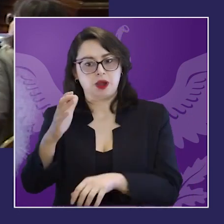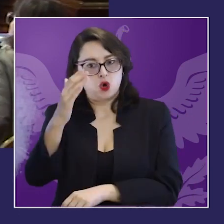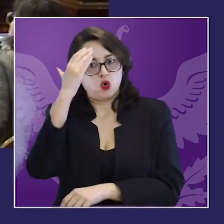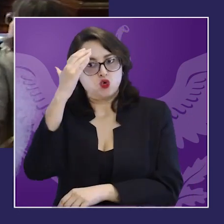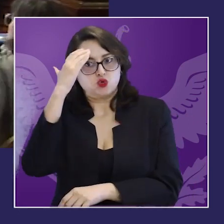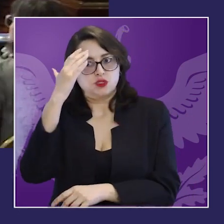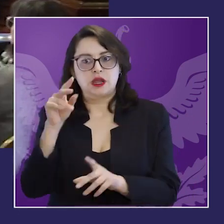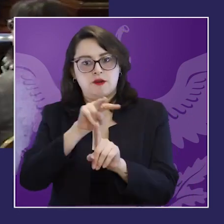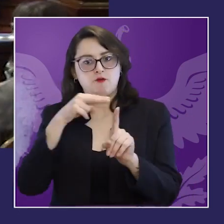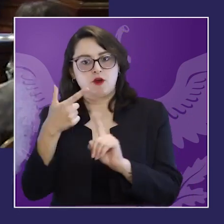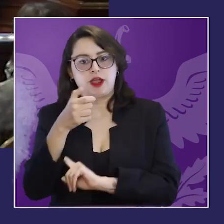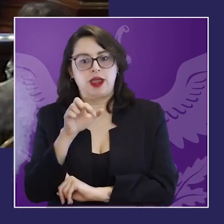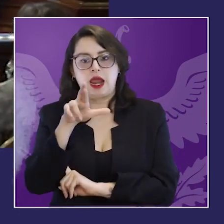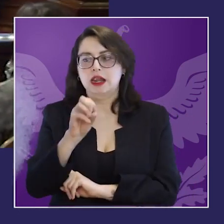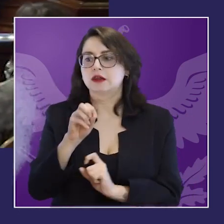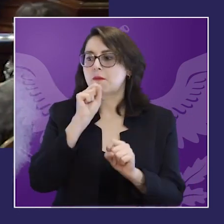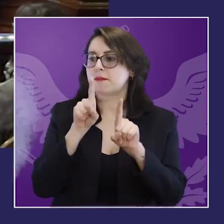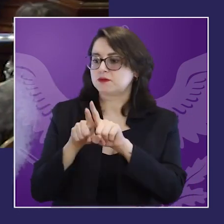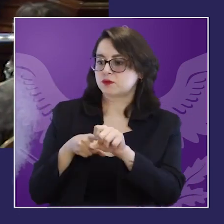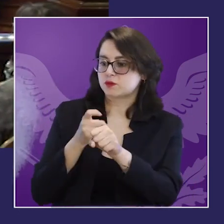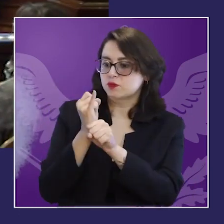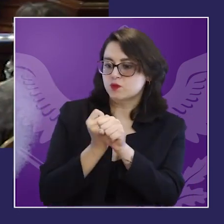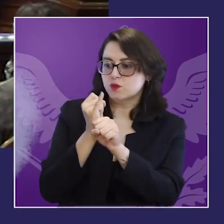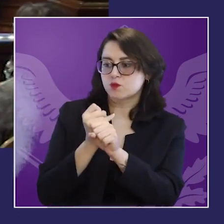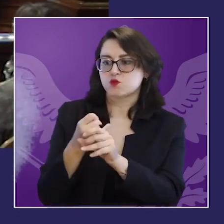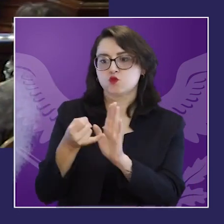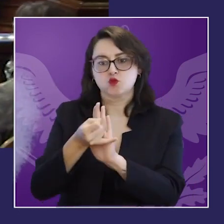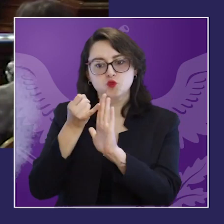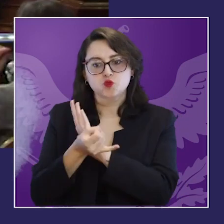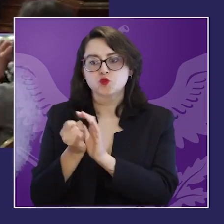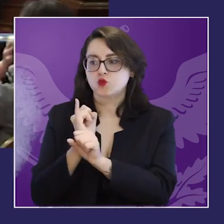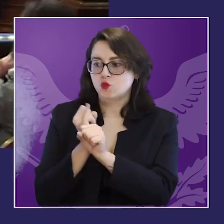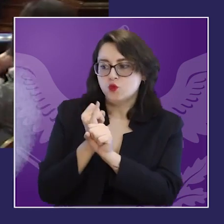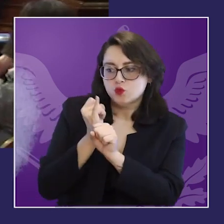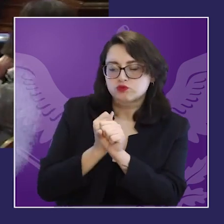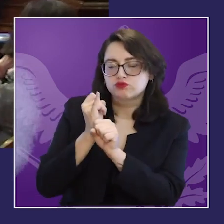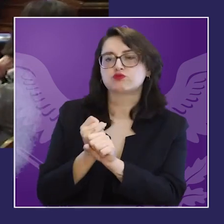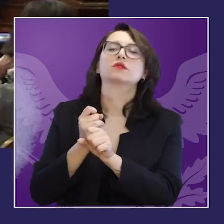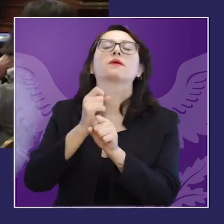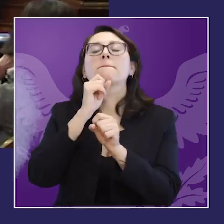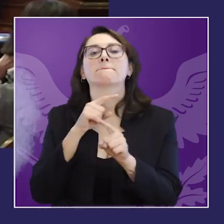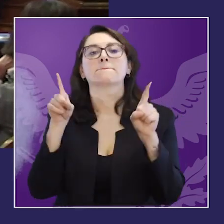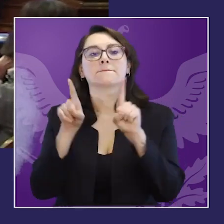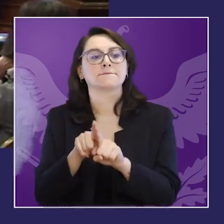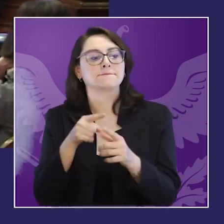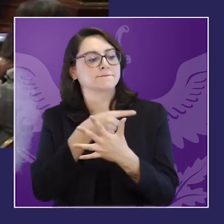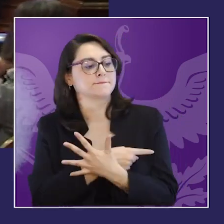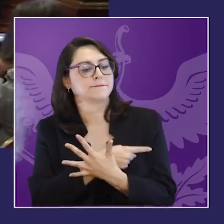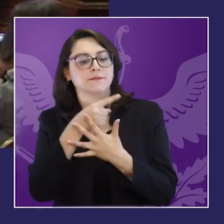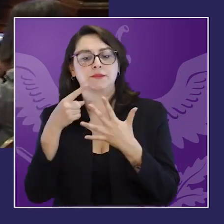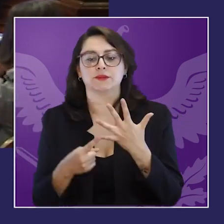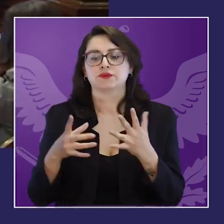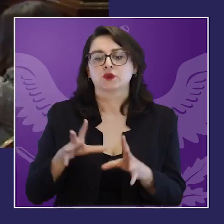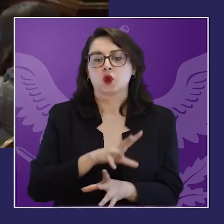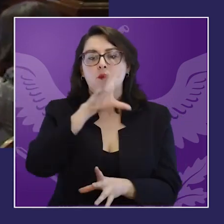y capacitado de forma particular en la aplicación del enfoque de género y en la investigación de estos